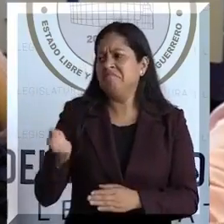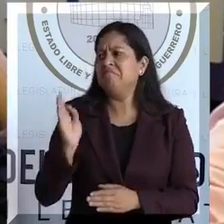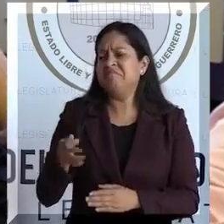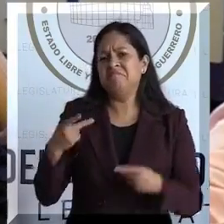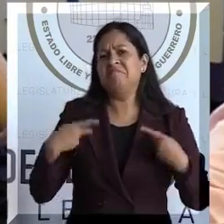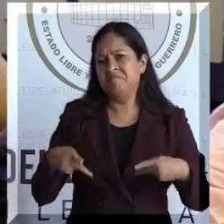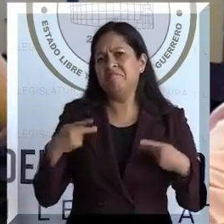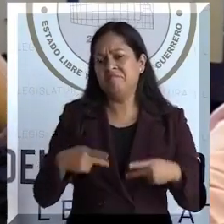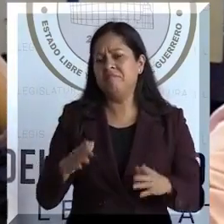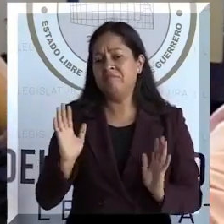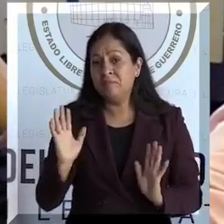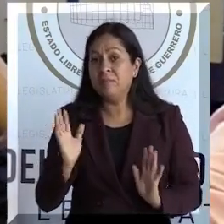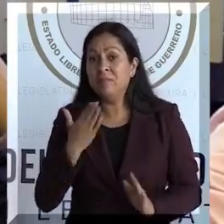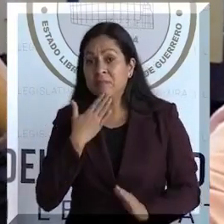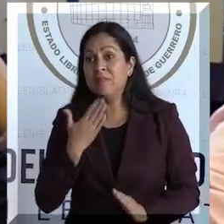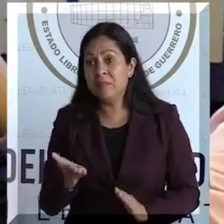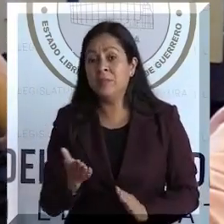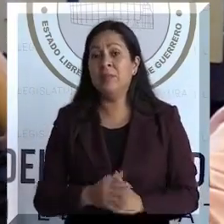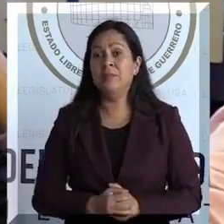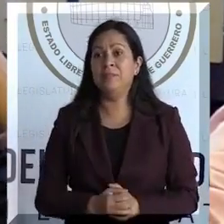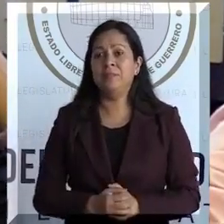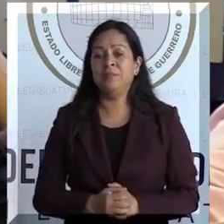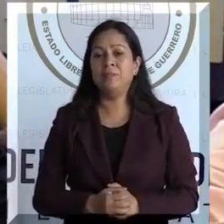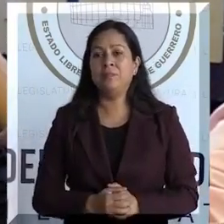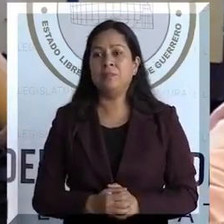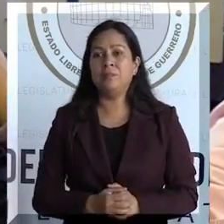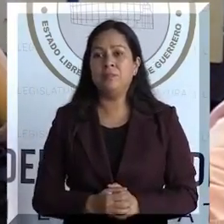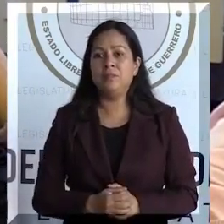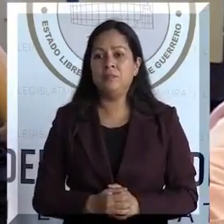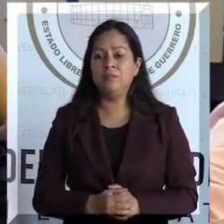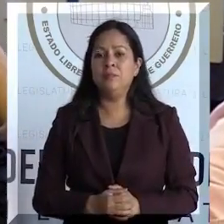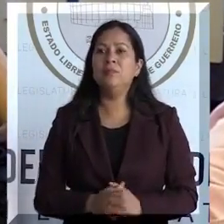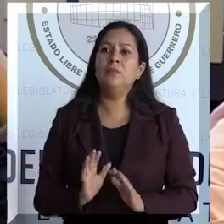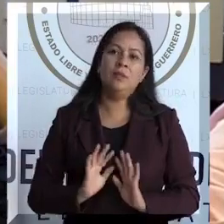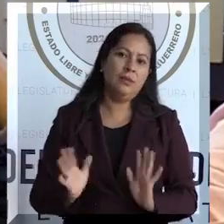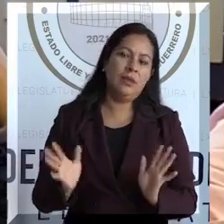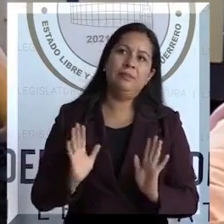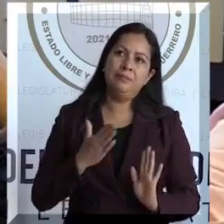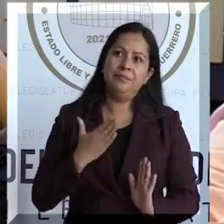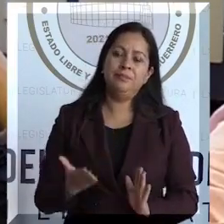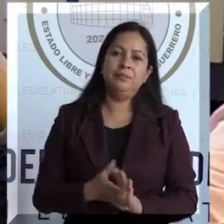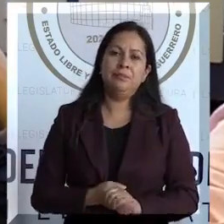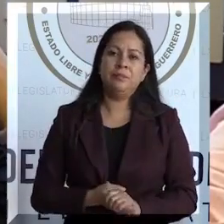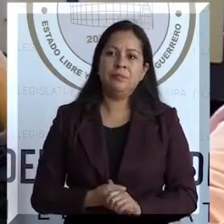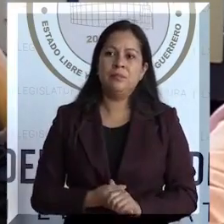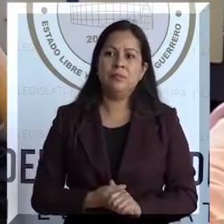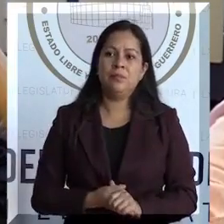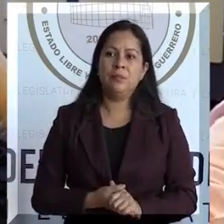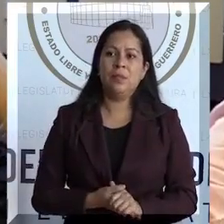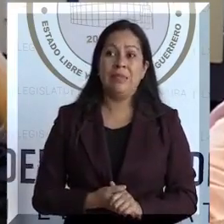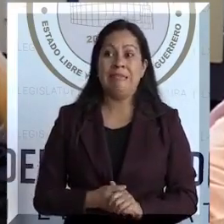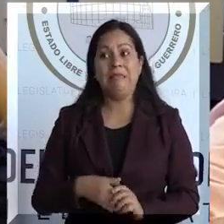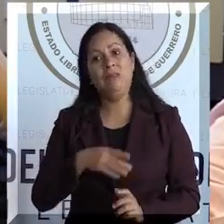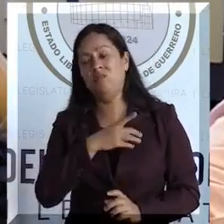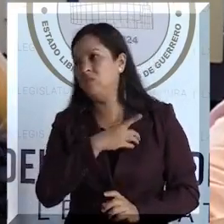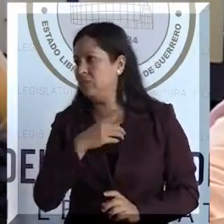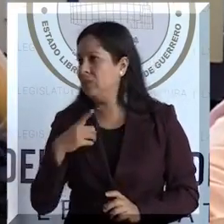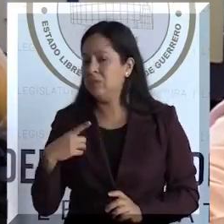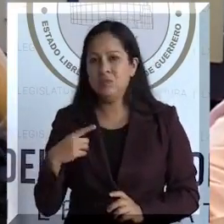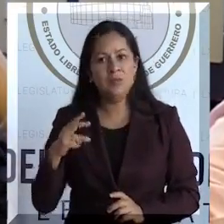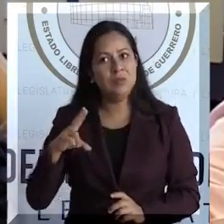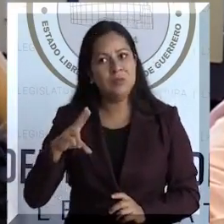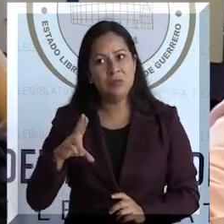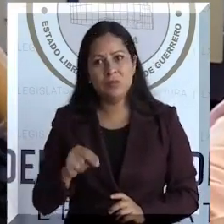que está siendo desplazada de sus comunidades, y los están recibiendo. Entonces, no debería, ¿no?